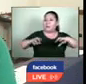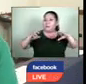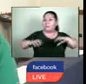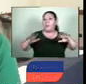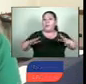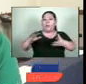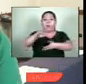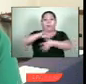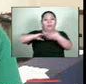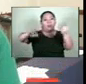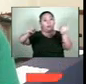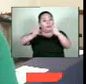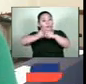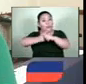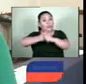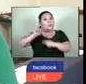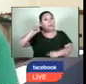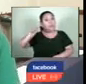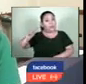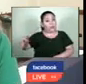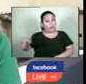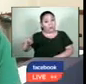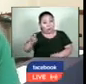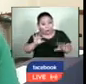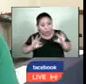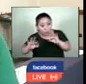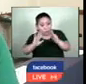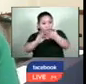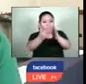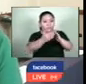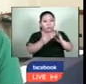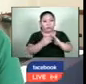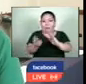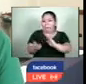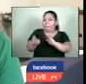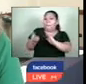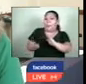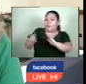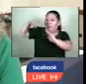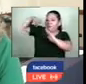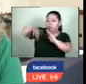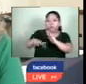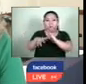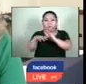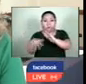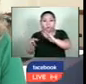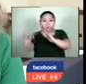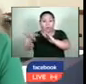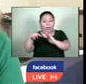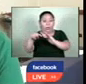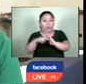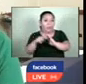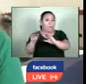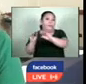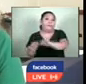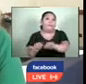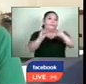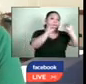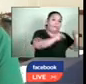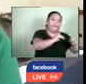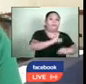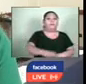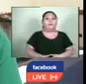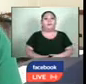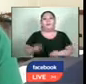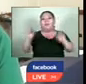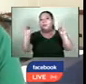de cambio climático está haciendo que muchas comunidades que están aledañas a ríos o quebradas tengan que ser desplazadas. En